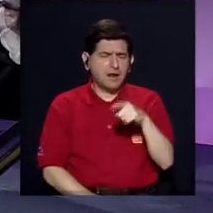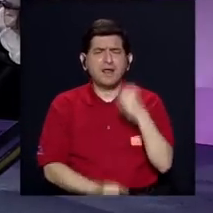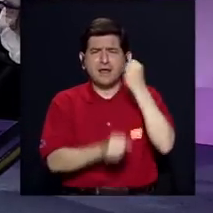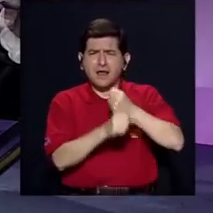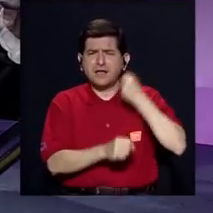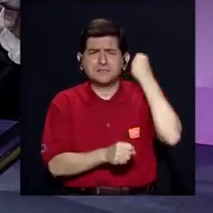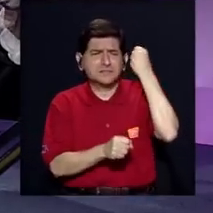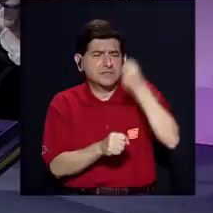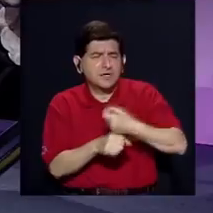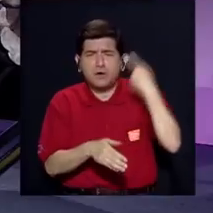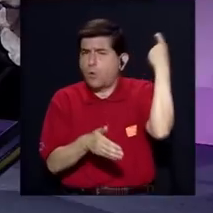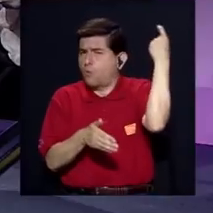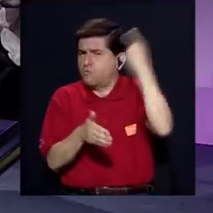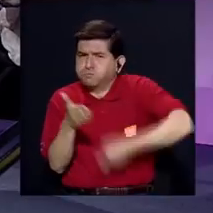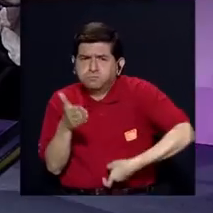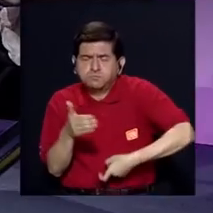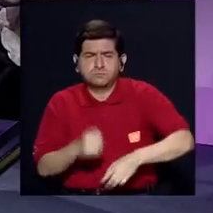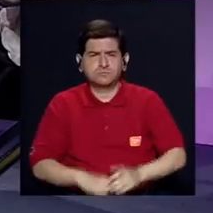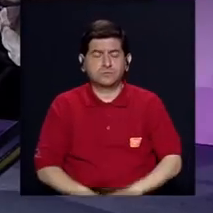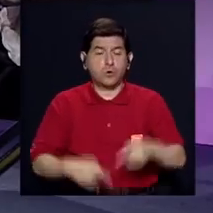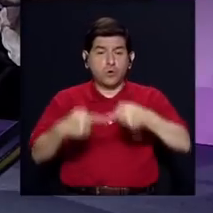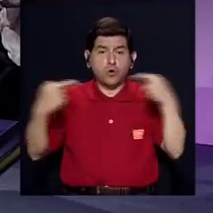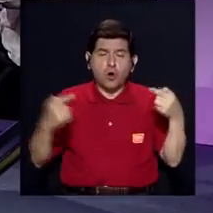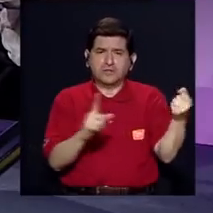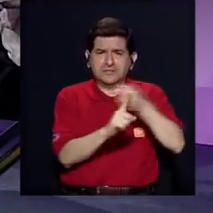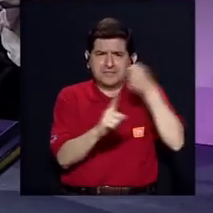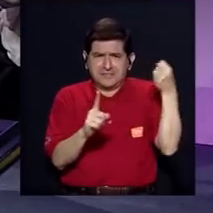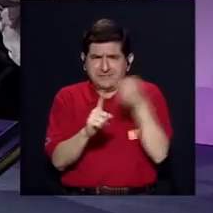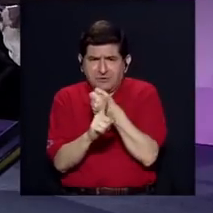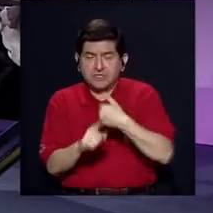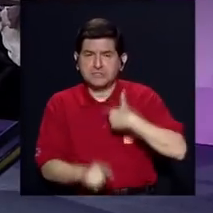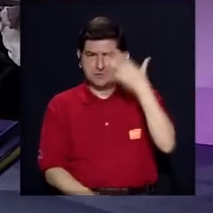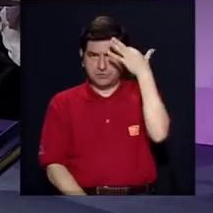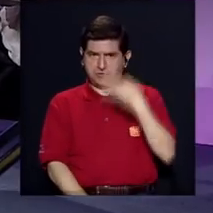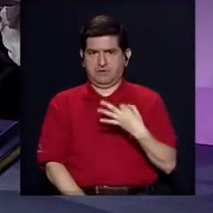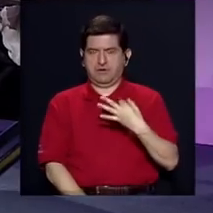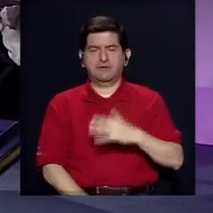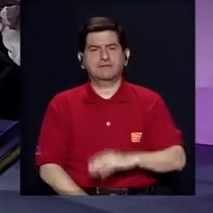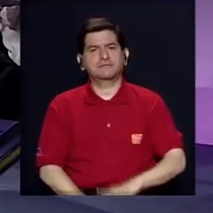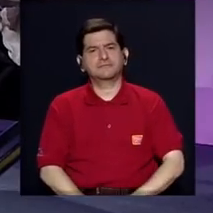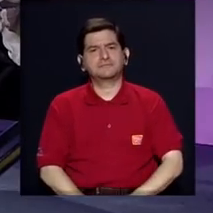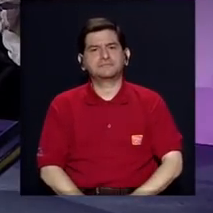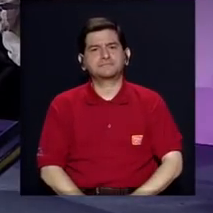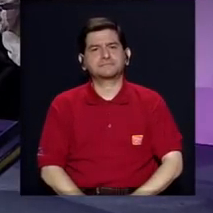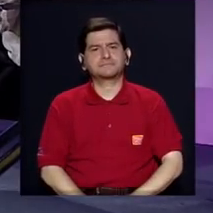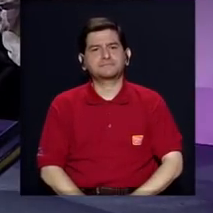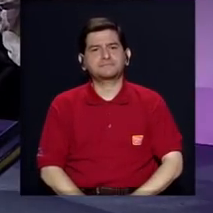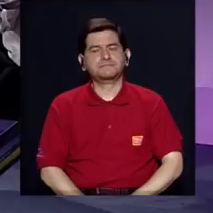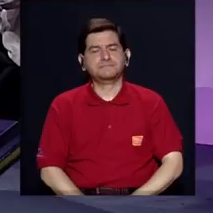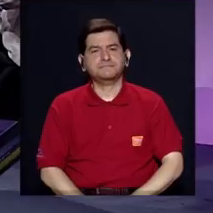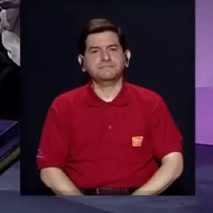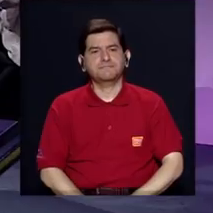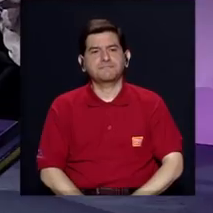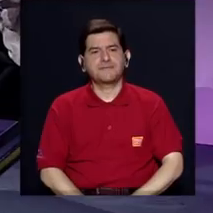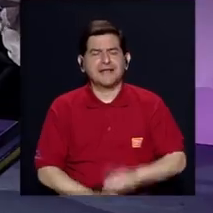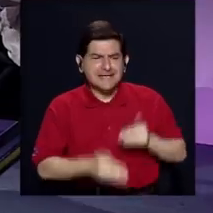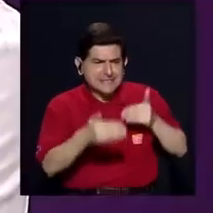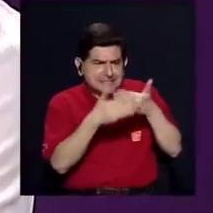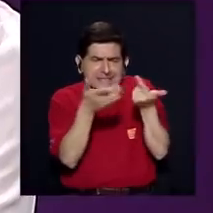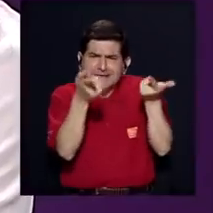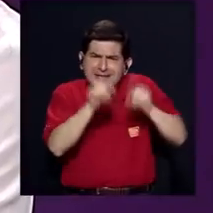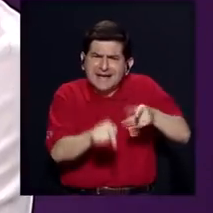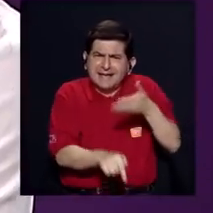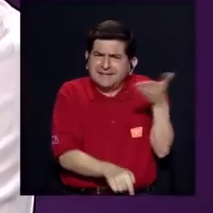cruzada digamos en contra de la violencia creo que lo que está a las puertas de